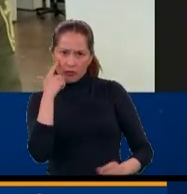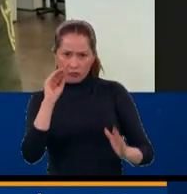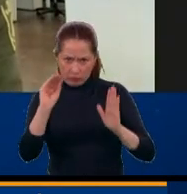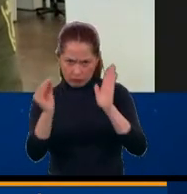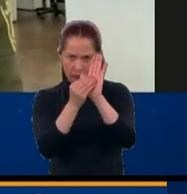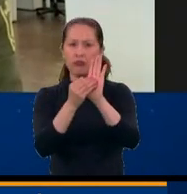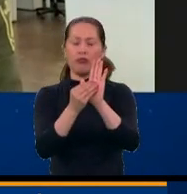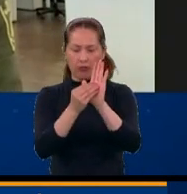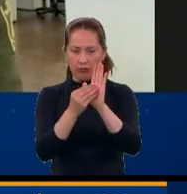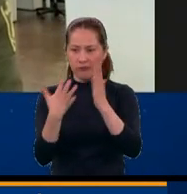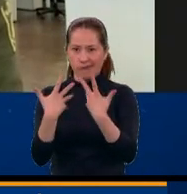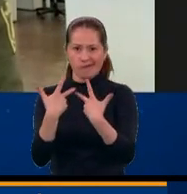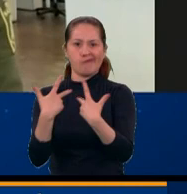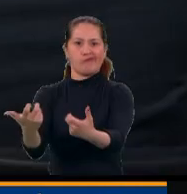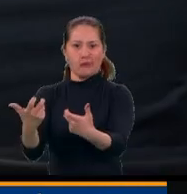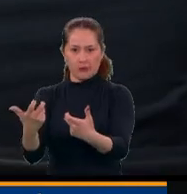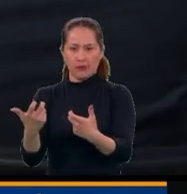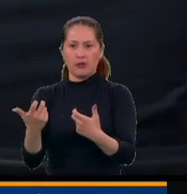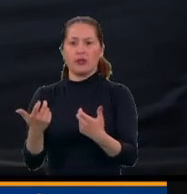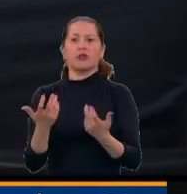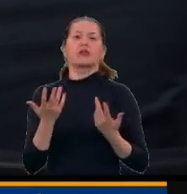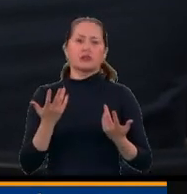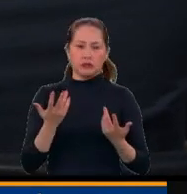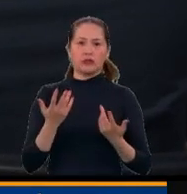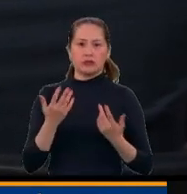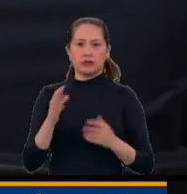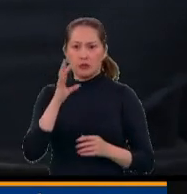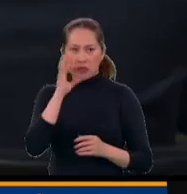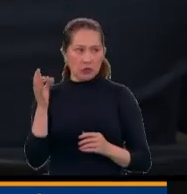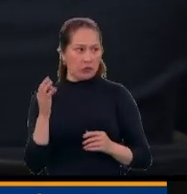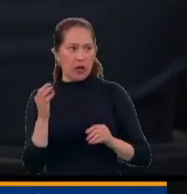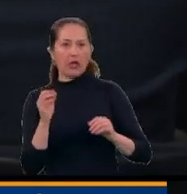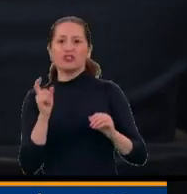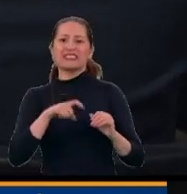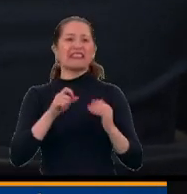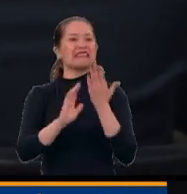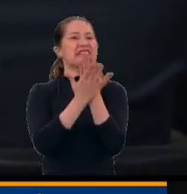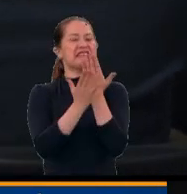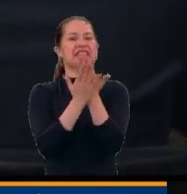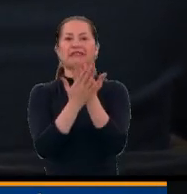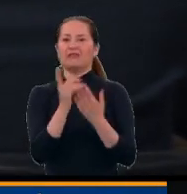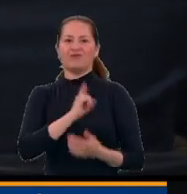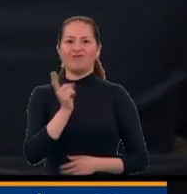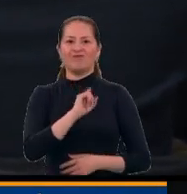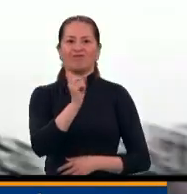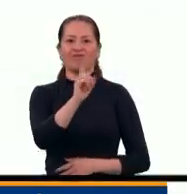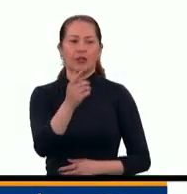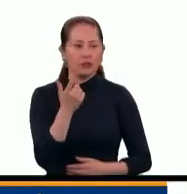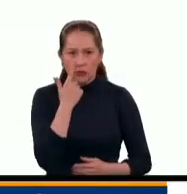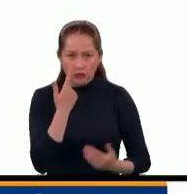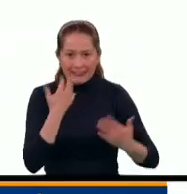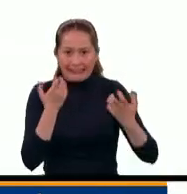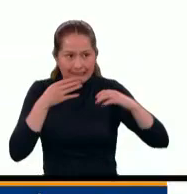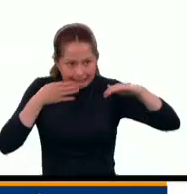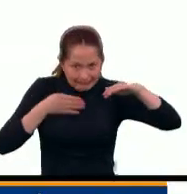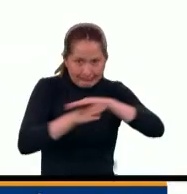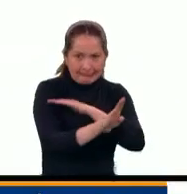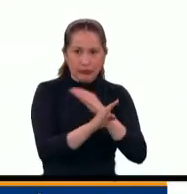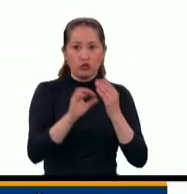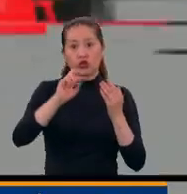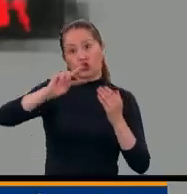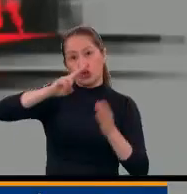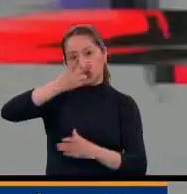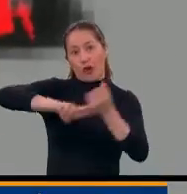información evitar que, digamos, el delincuente tenga que autenticarse y poder realmente ingresar a